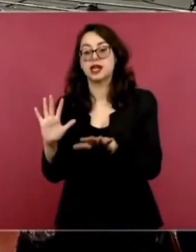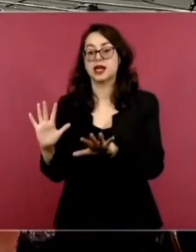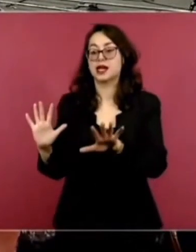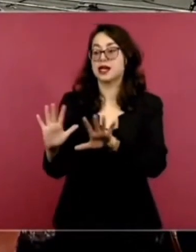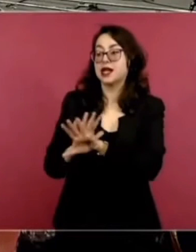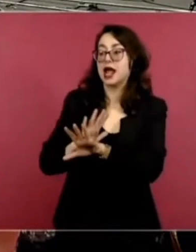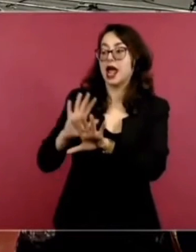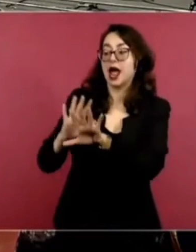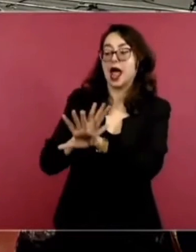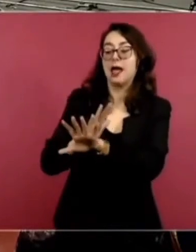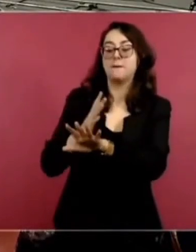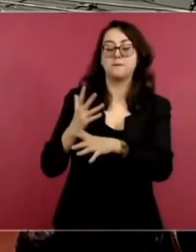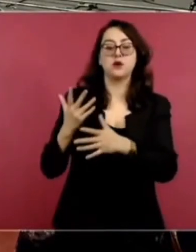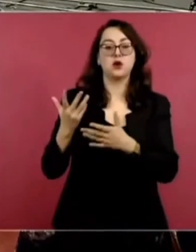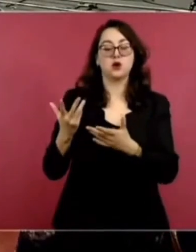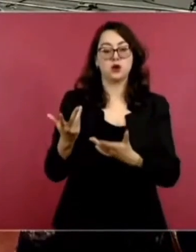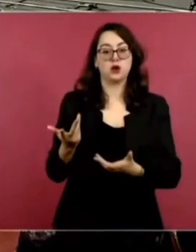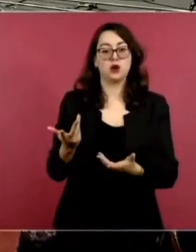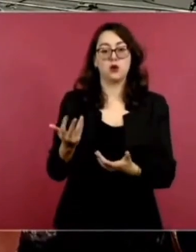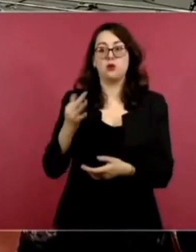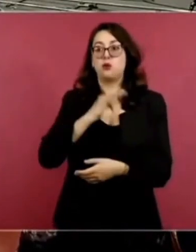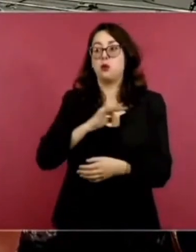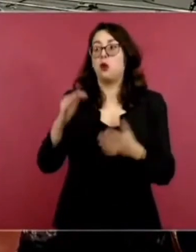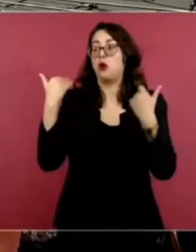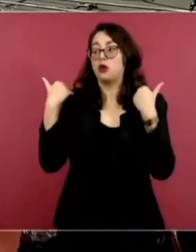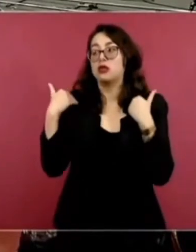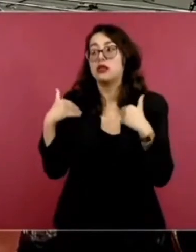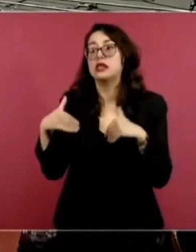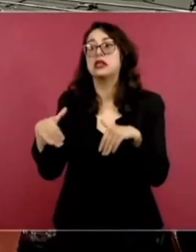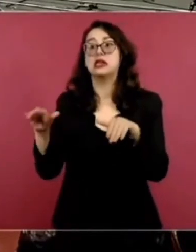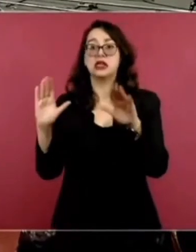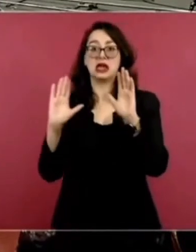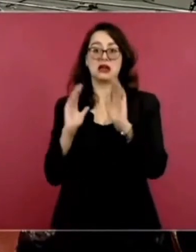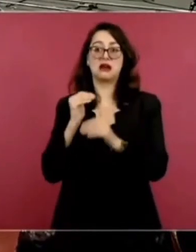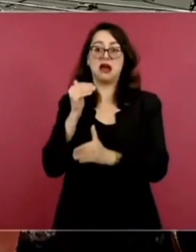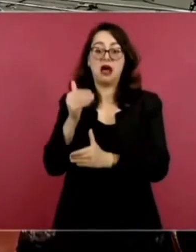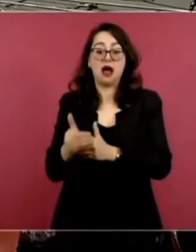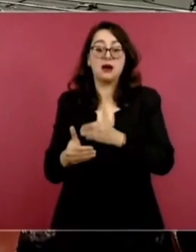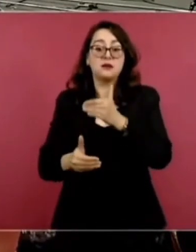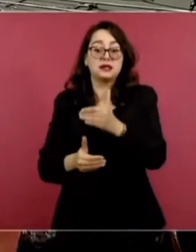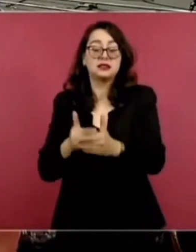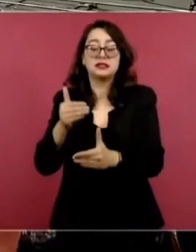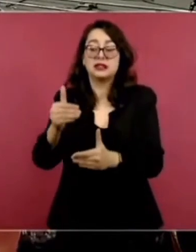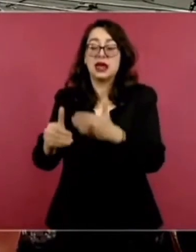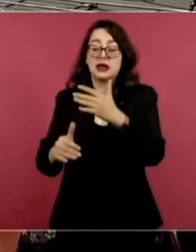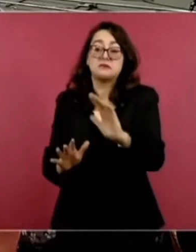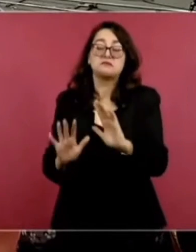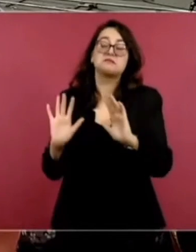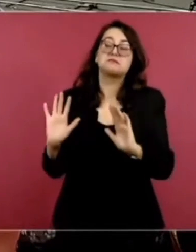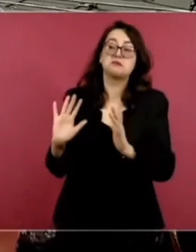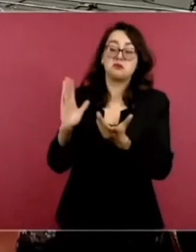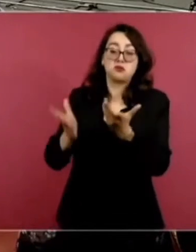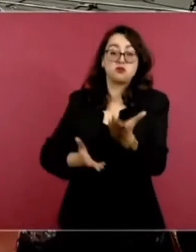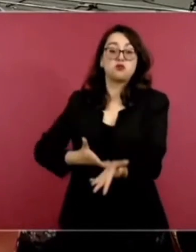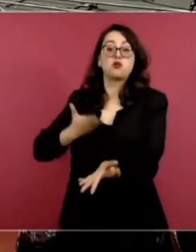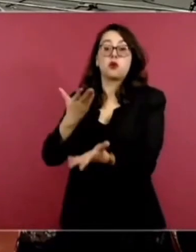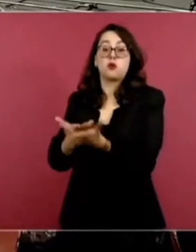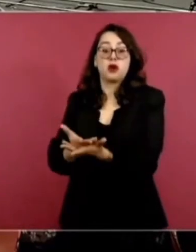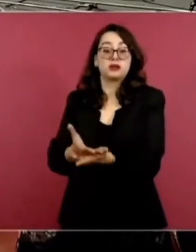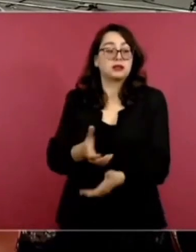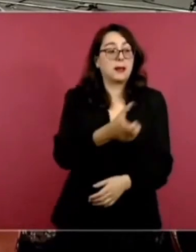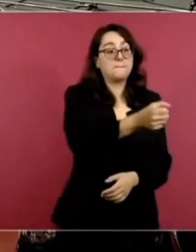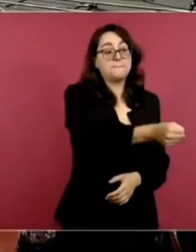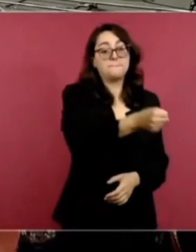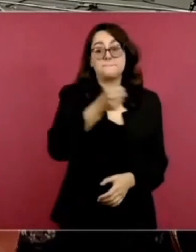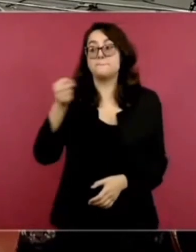en el caso de toda la estructura del Poder Judicial,